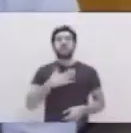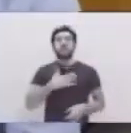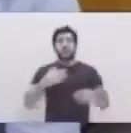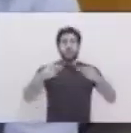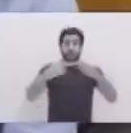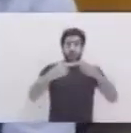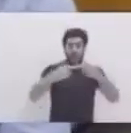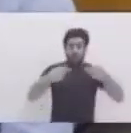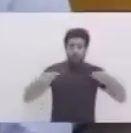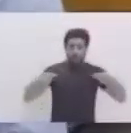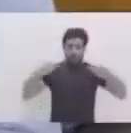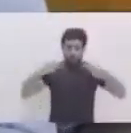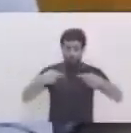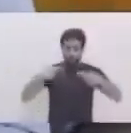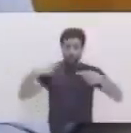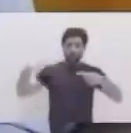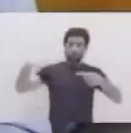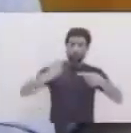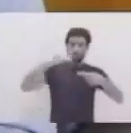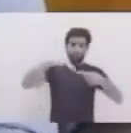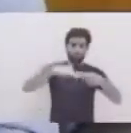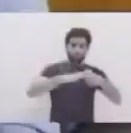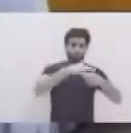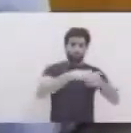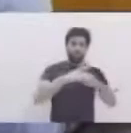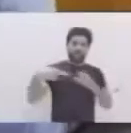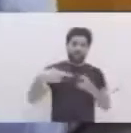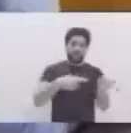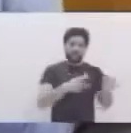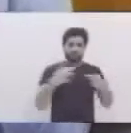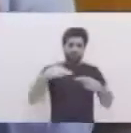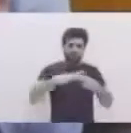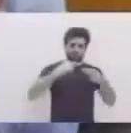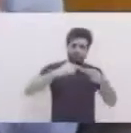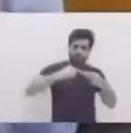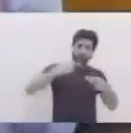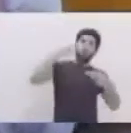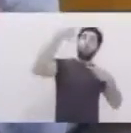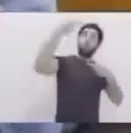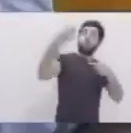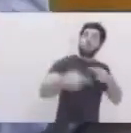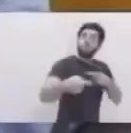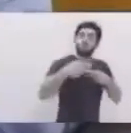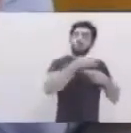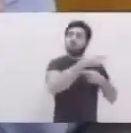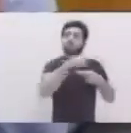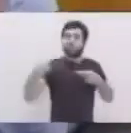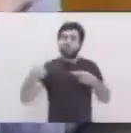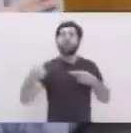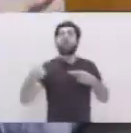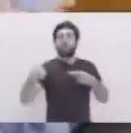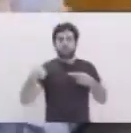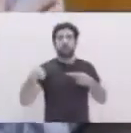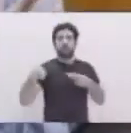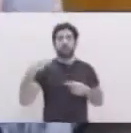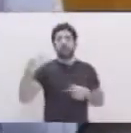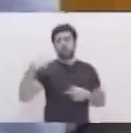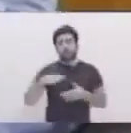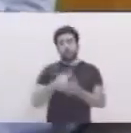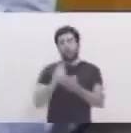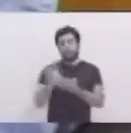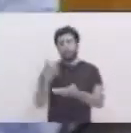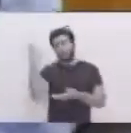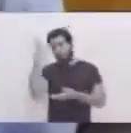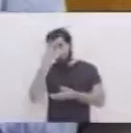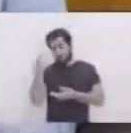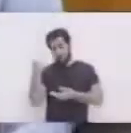de Marta Carrasco. Es un libro infantil maravilloso. Si pueden conseguir, a mí me encantan los libros, pero si ustedes pueden conseguir este libro de La Otra Orilla, se